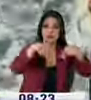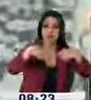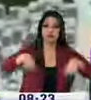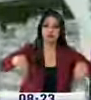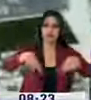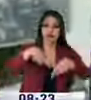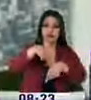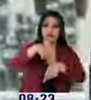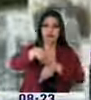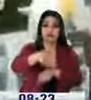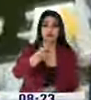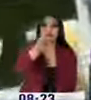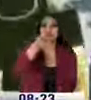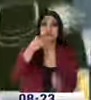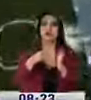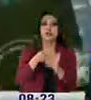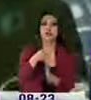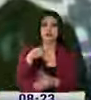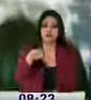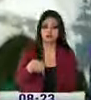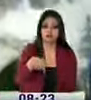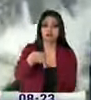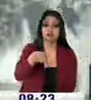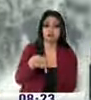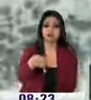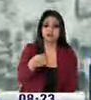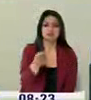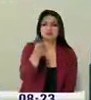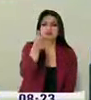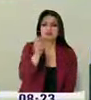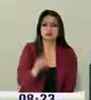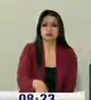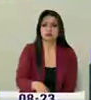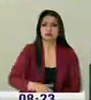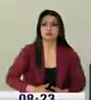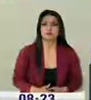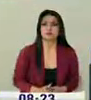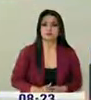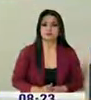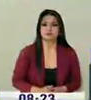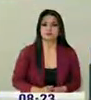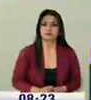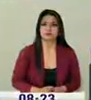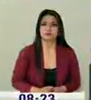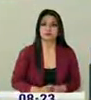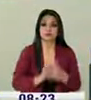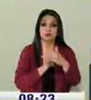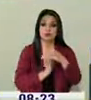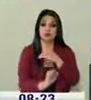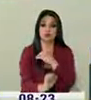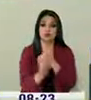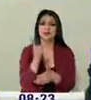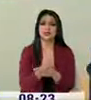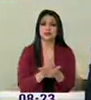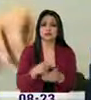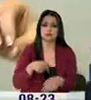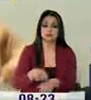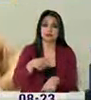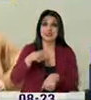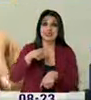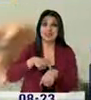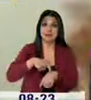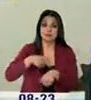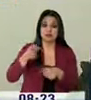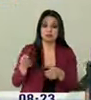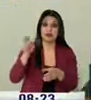considerablemente los tiempos si su recorrido lo realiza de una parada a otra. Está diseñado de tal forma de que nosotros el tiempo